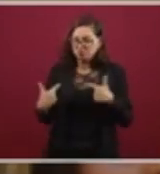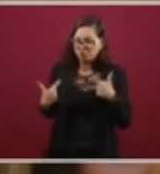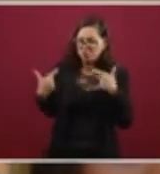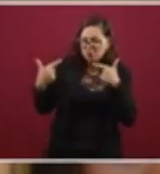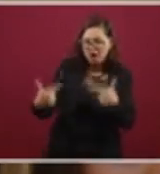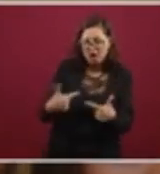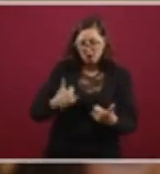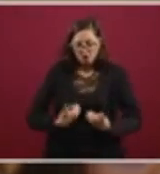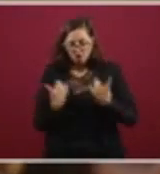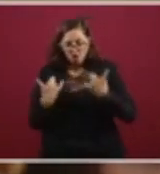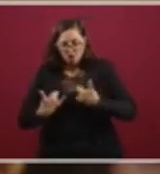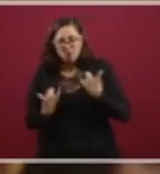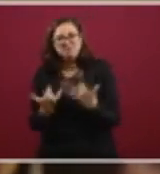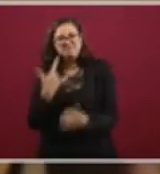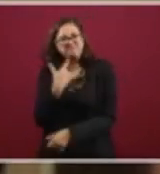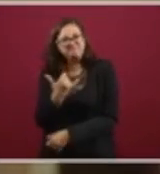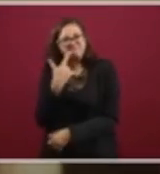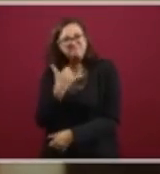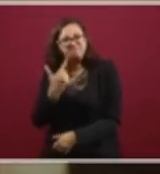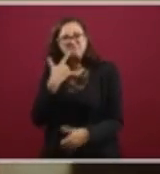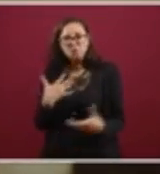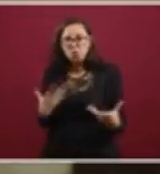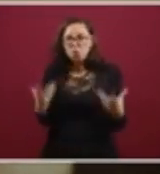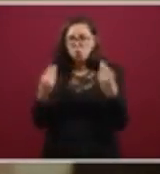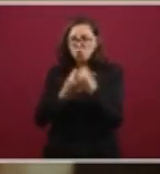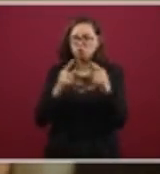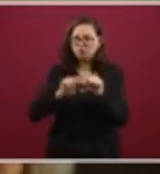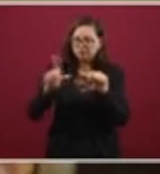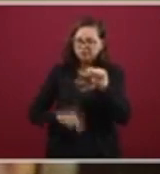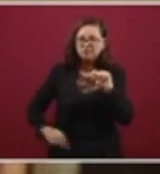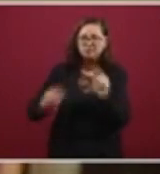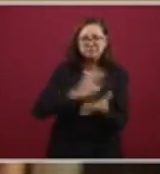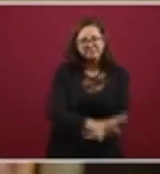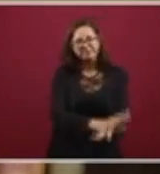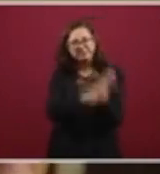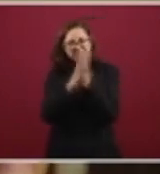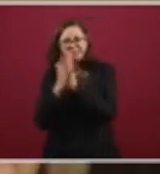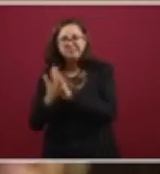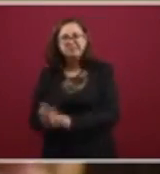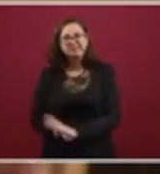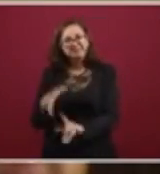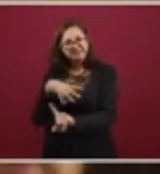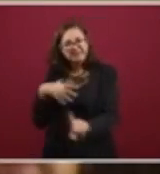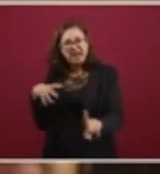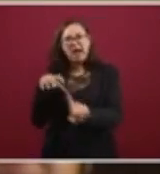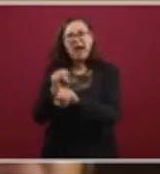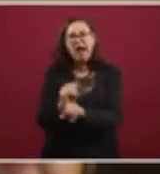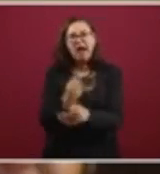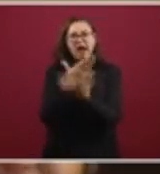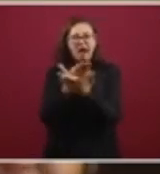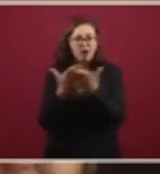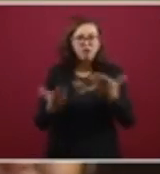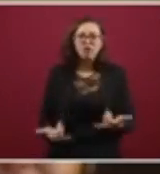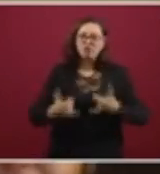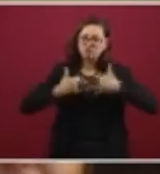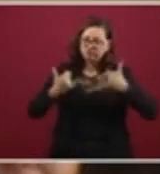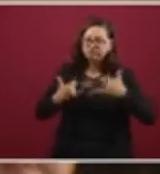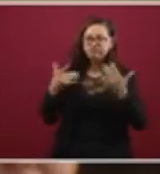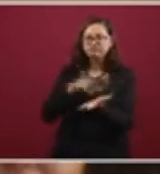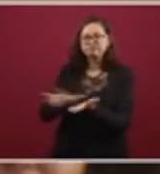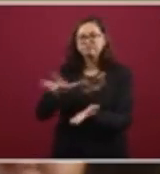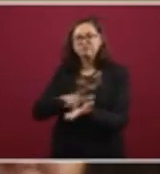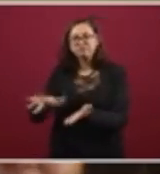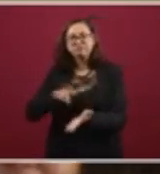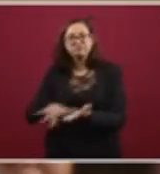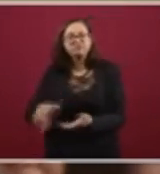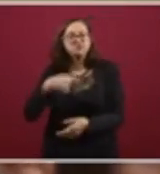fue parte de esta cuarta transformación, en la cual muchos jóvenes están recibiendo ese apoyo que yo en algún